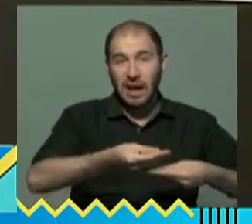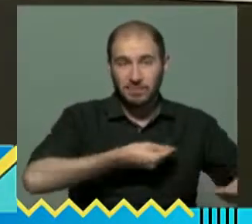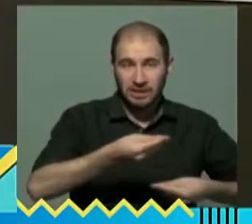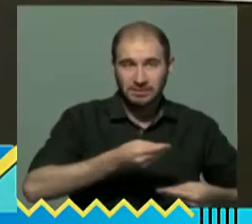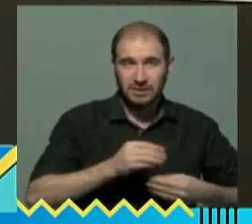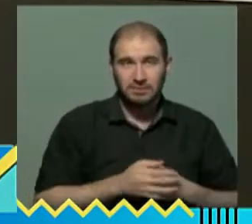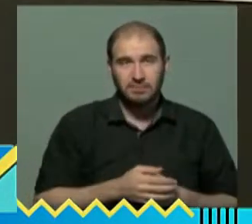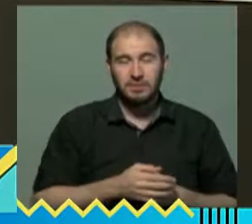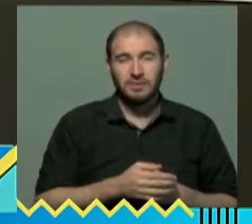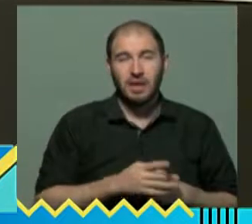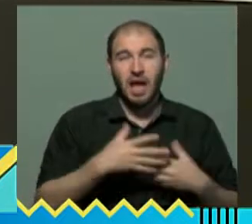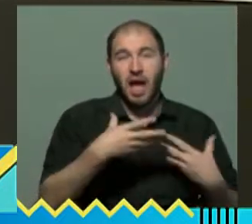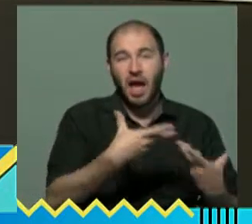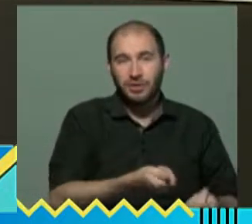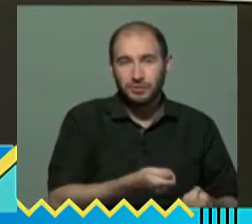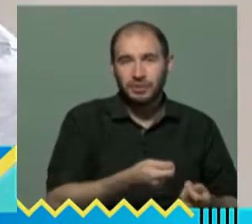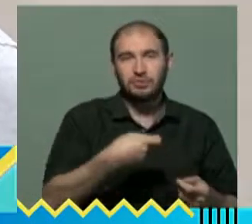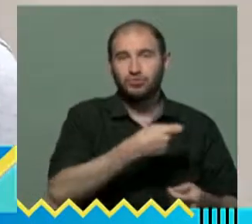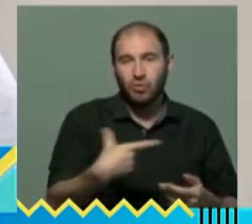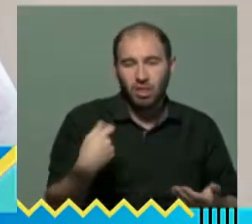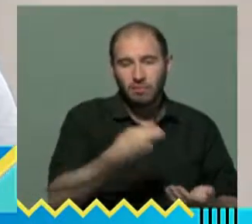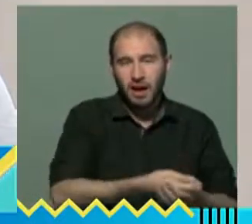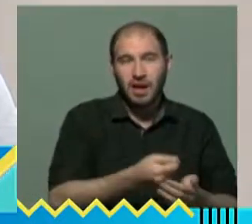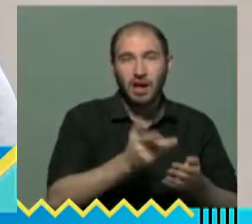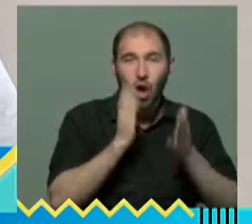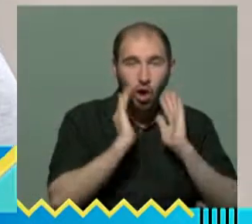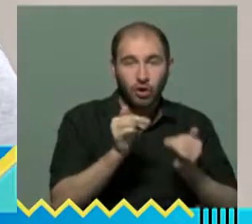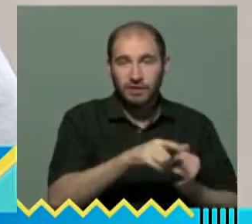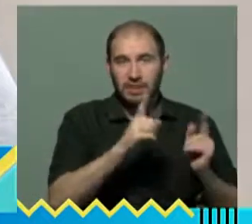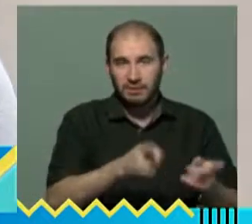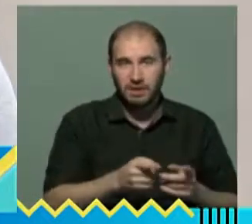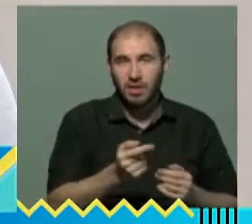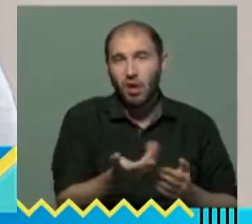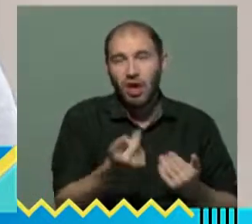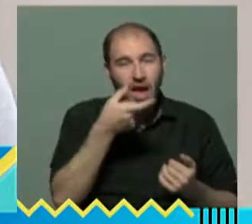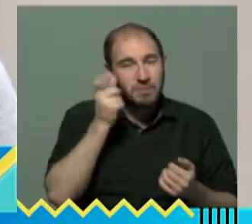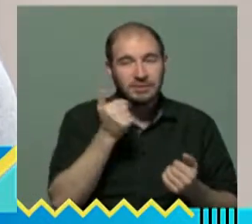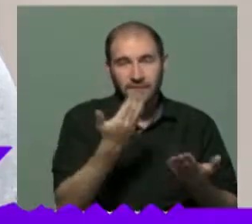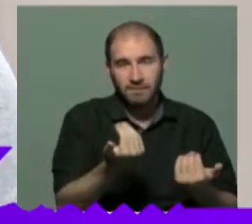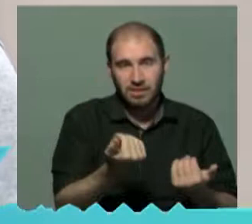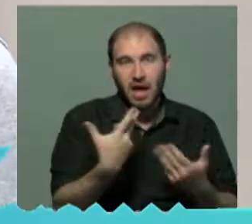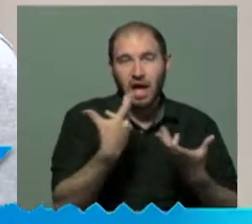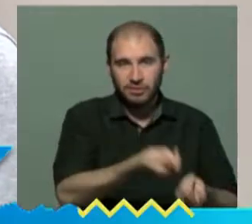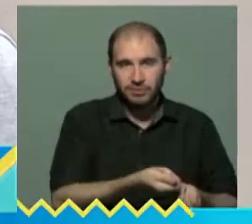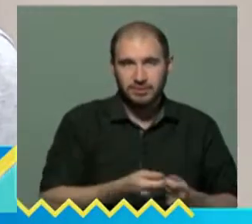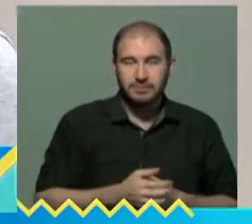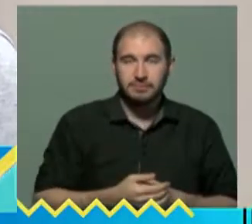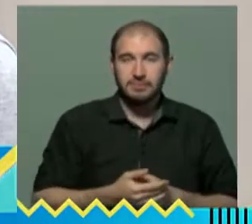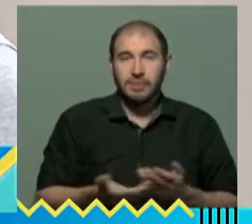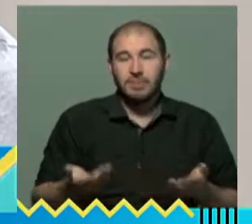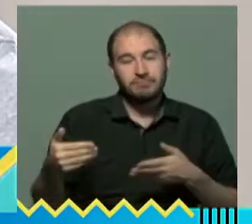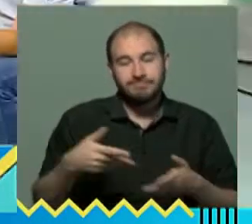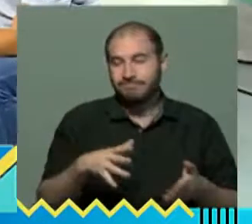empresario, dándole parte de ayuda del sueldo, y al chico también, a los que les falta experiencia, se lo está ayudando. Pero bueno, es un